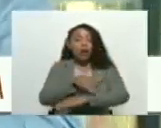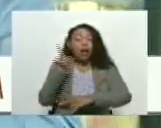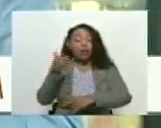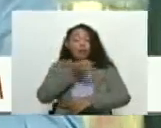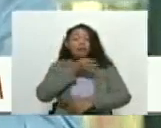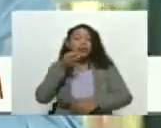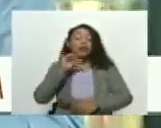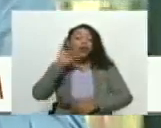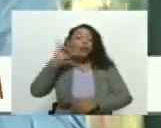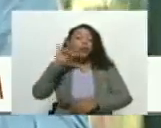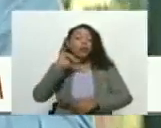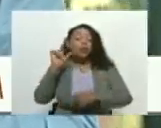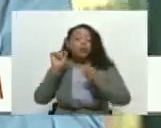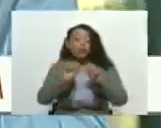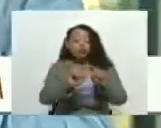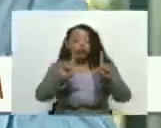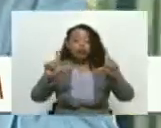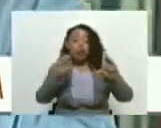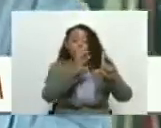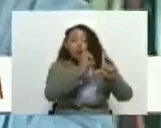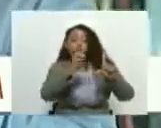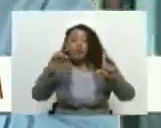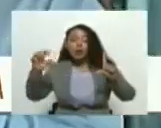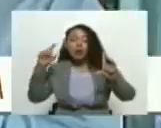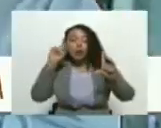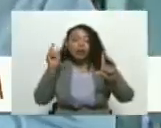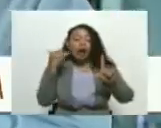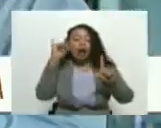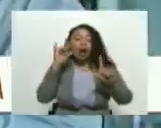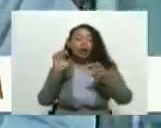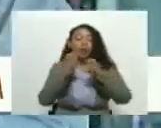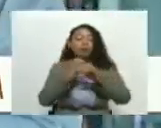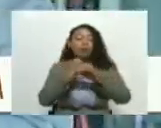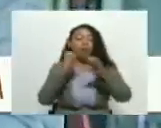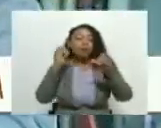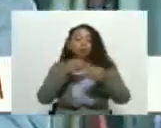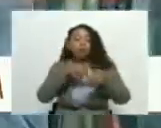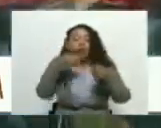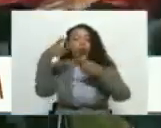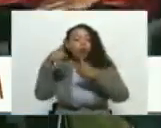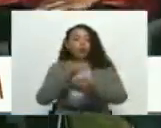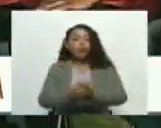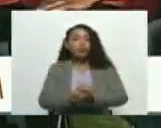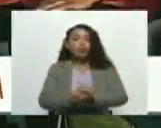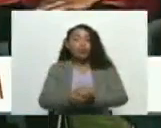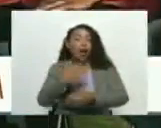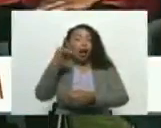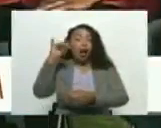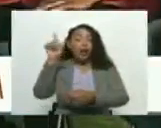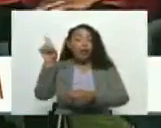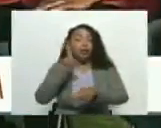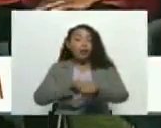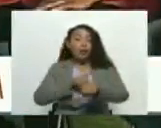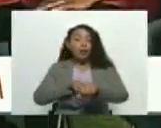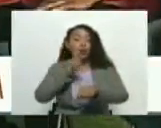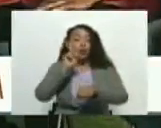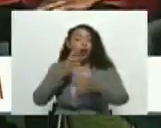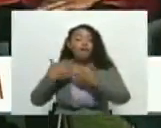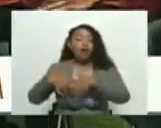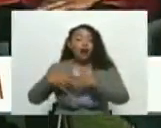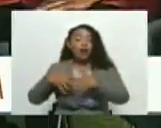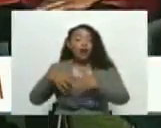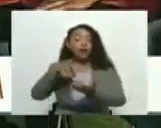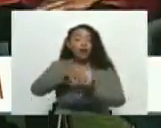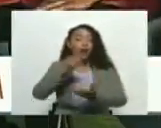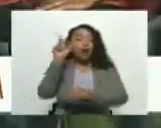con esta fábrica de placas que antes teníamos que traerla importada y que Hubo en algún momento una fábrica en el estado Lara que